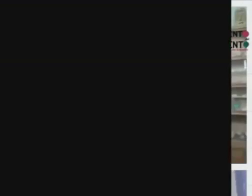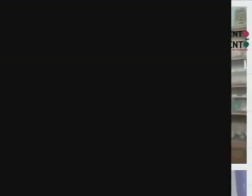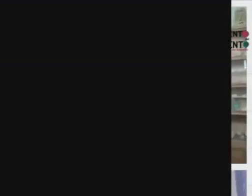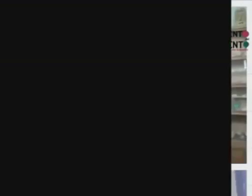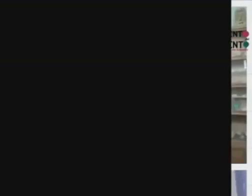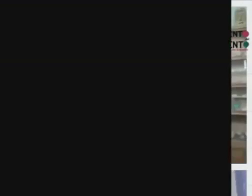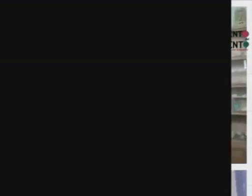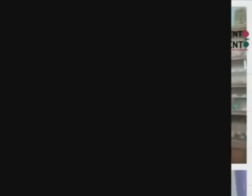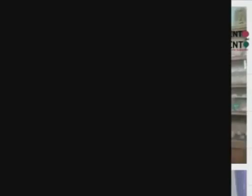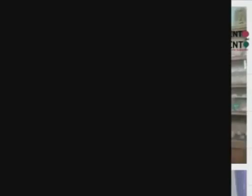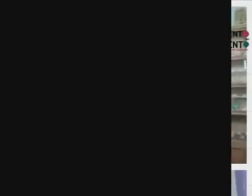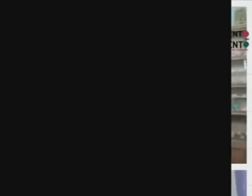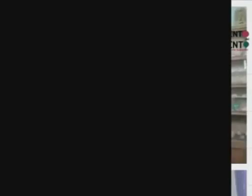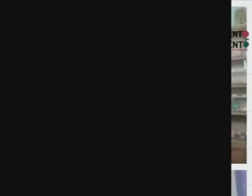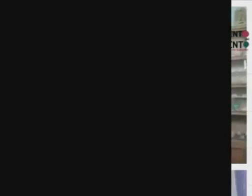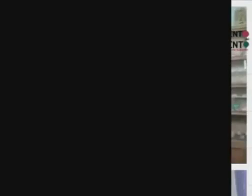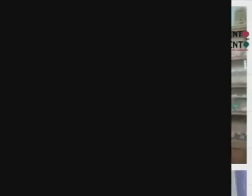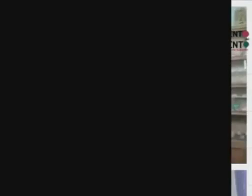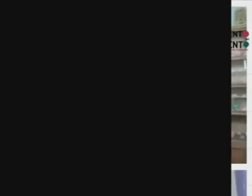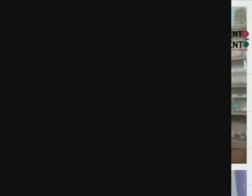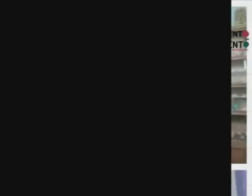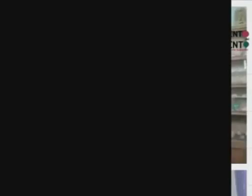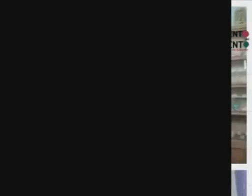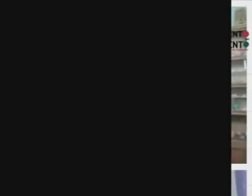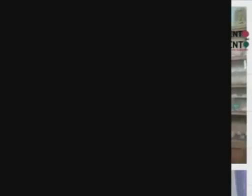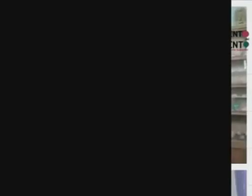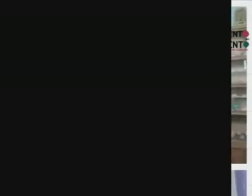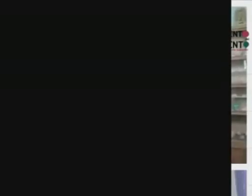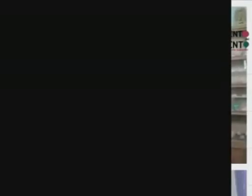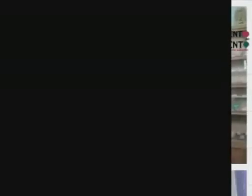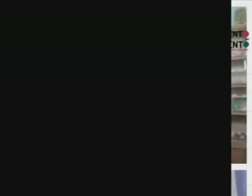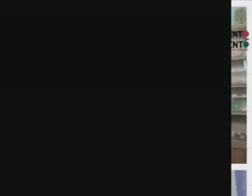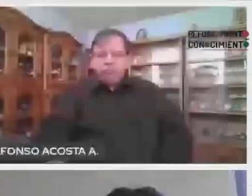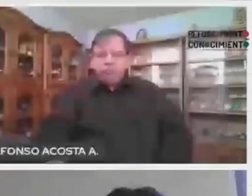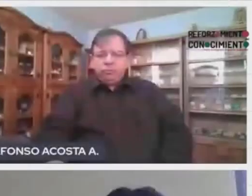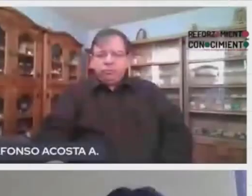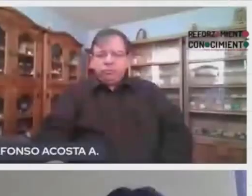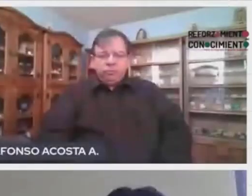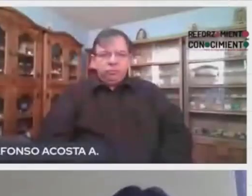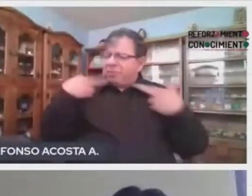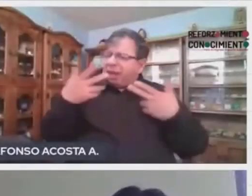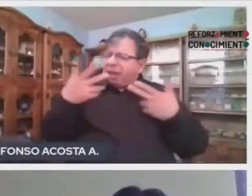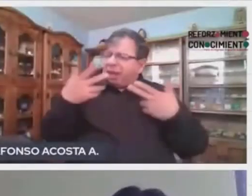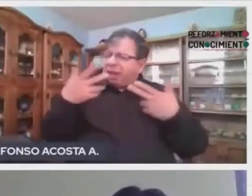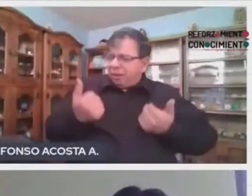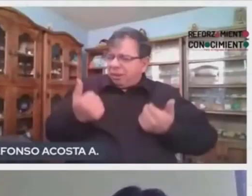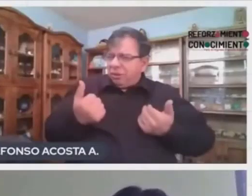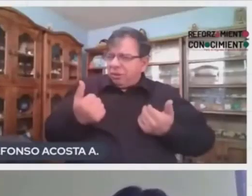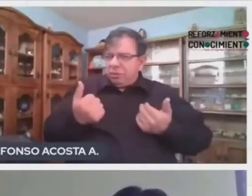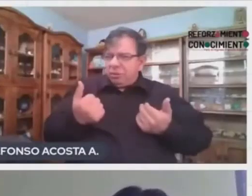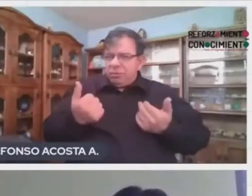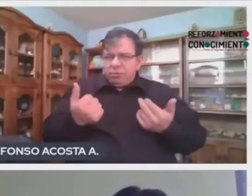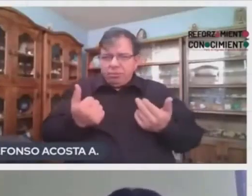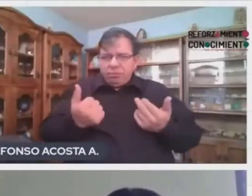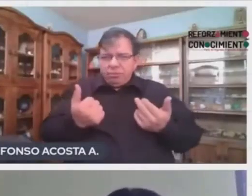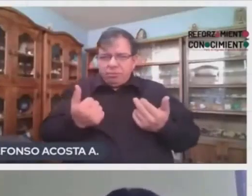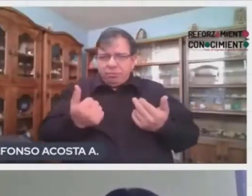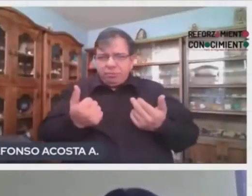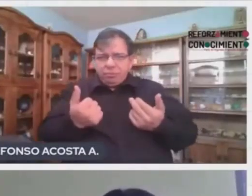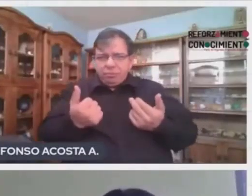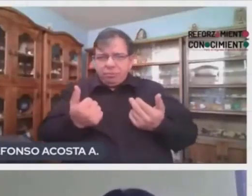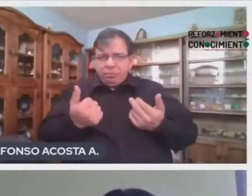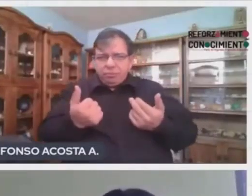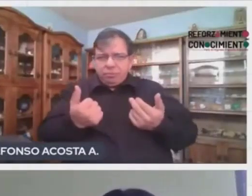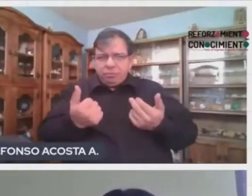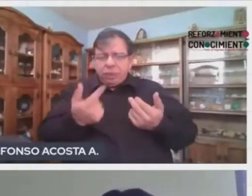Maestra, si entendí bien, entonces, si una especie invasora aumenta o disminuye, la